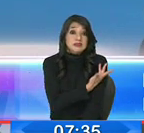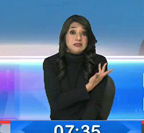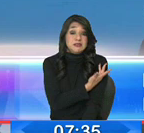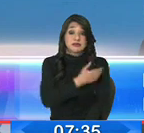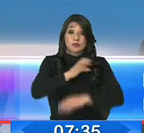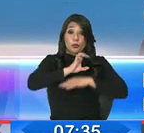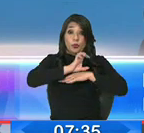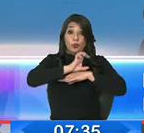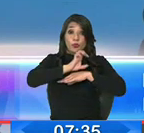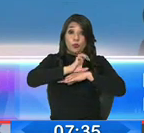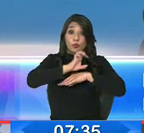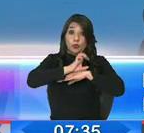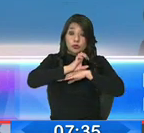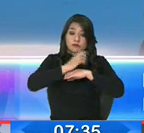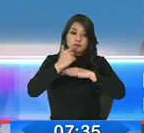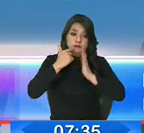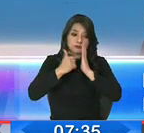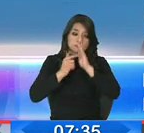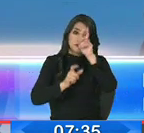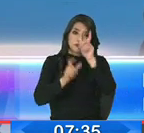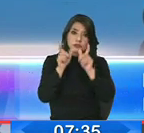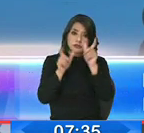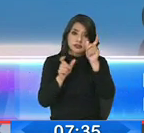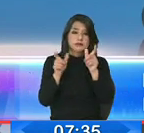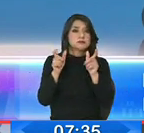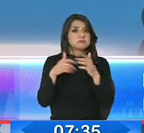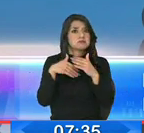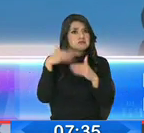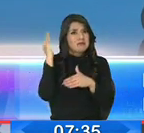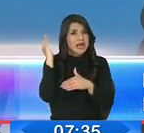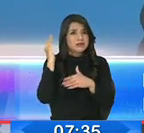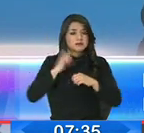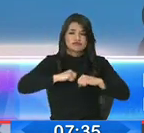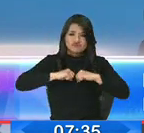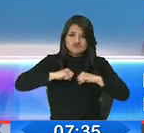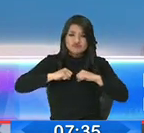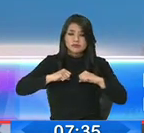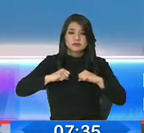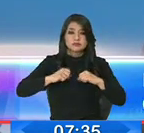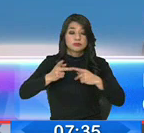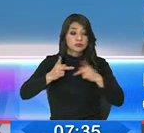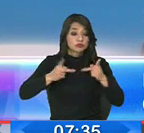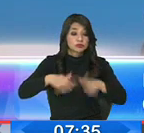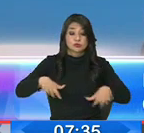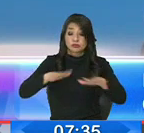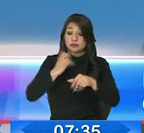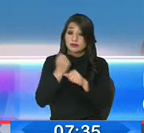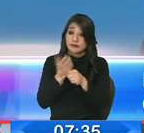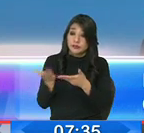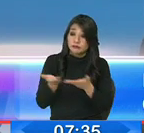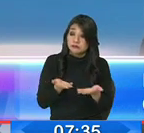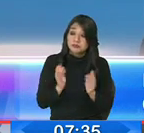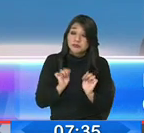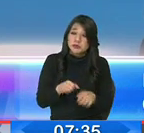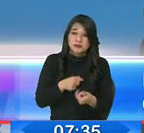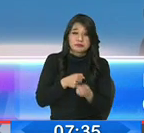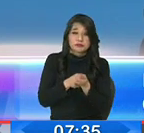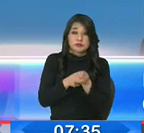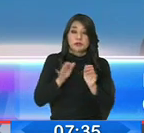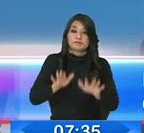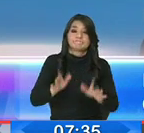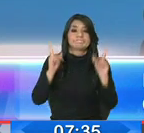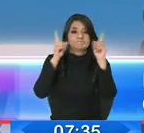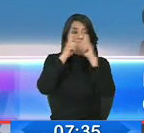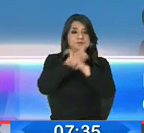ecuatoriano las personas más proactivas, crear puestos de trabajo en este desafío de